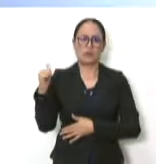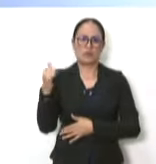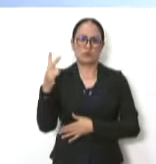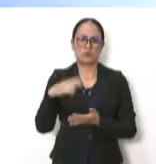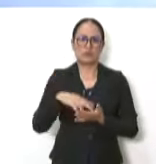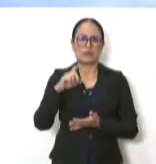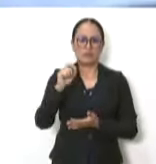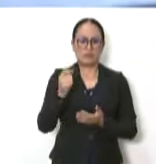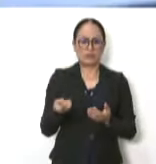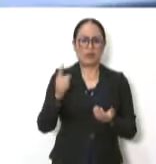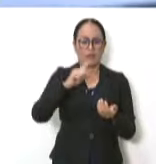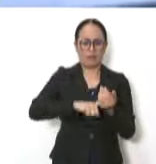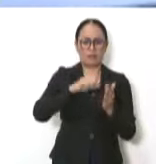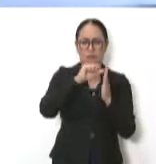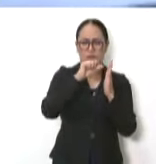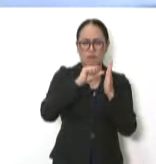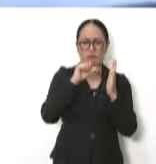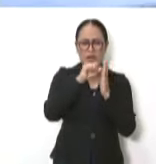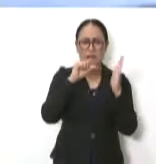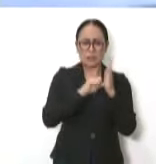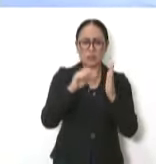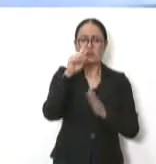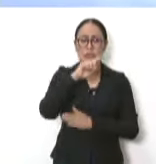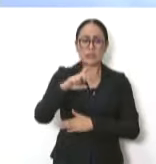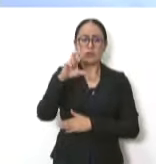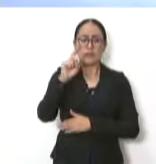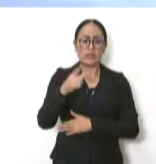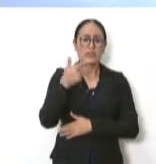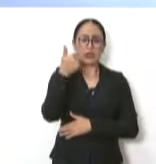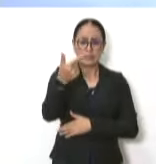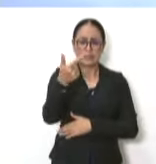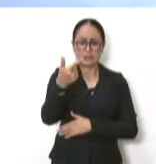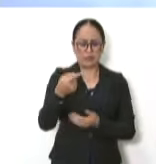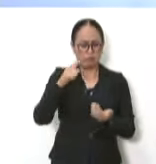contiene 137 artículos, de los cuales